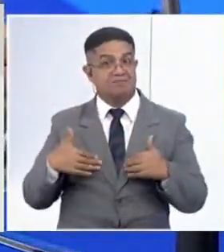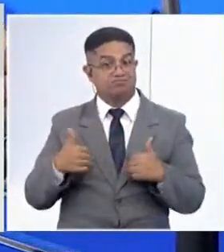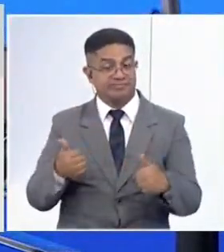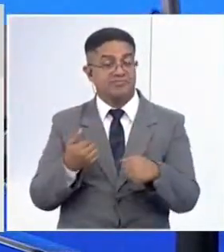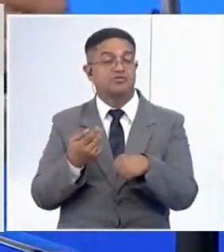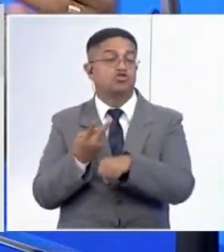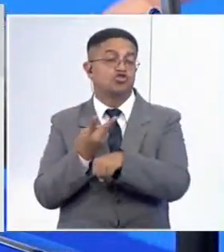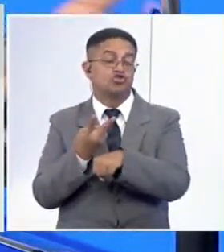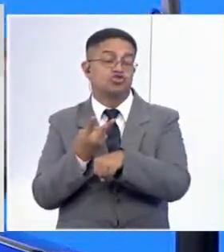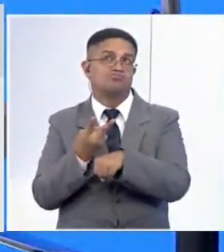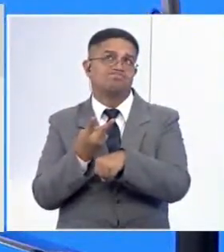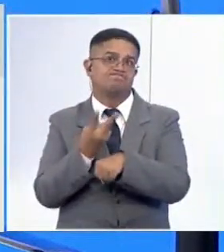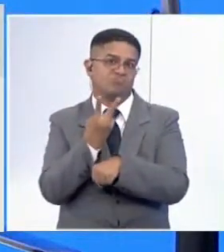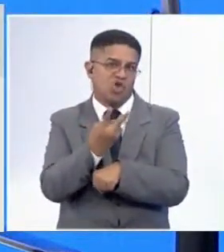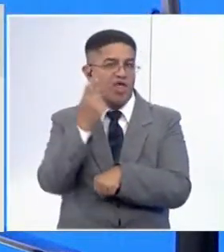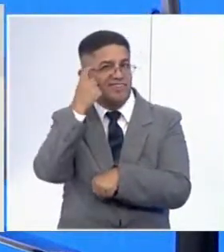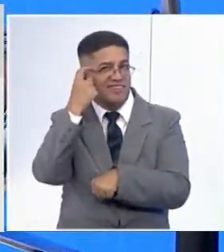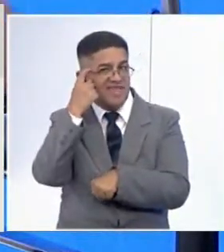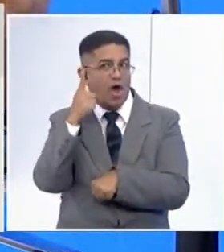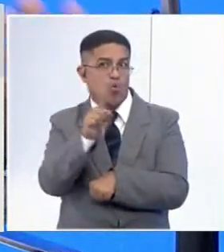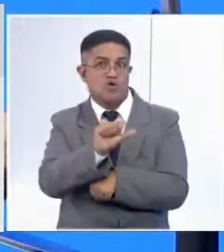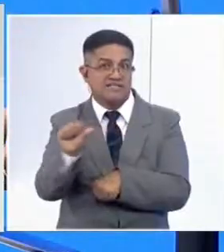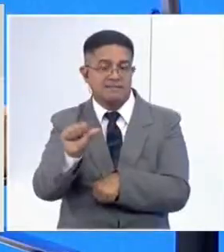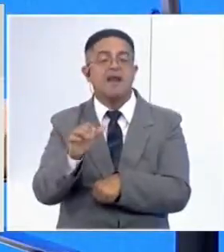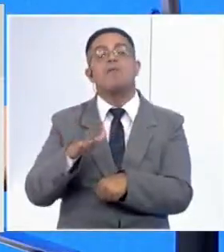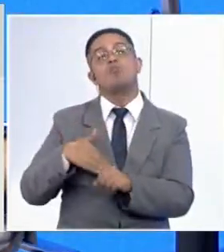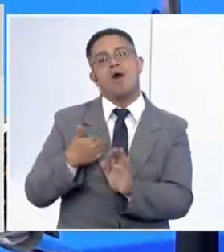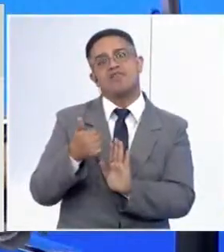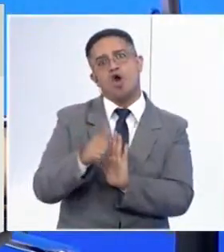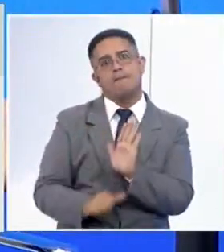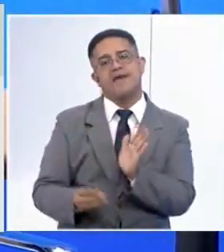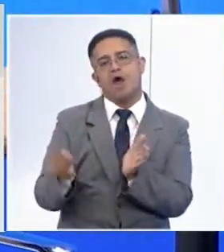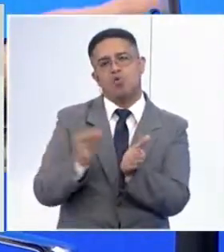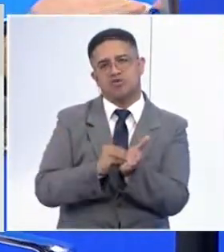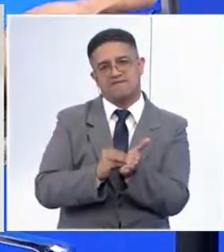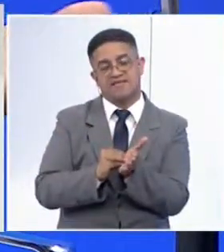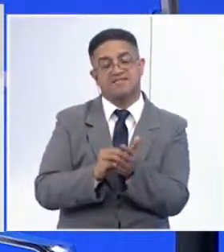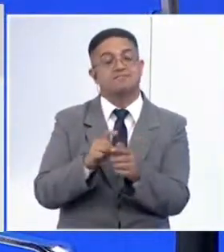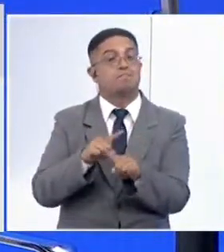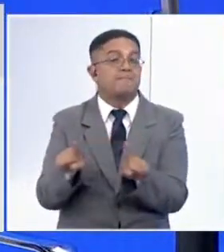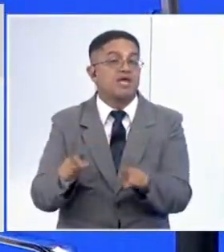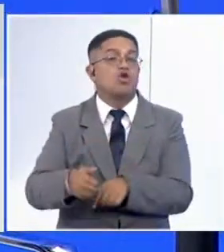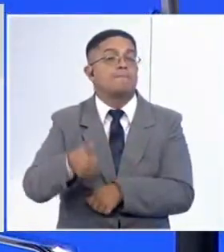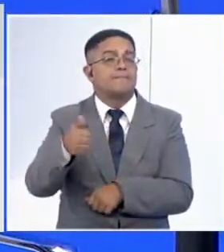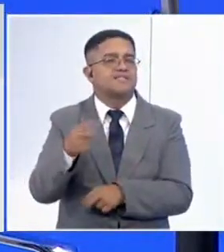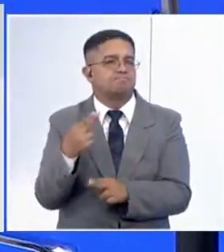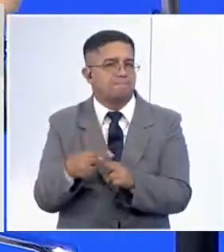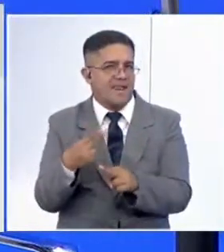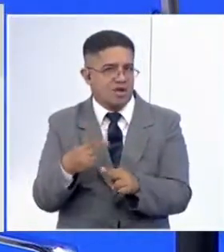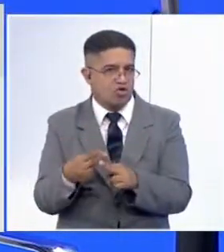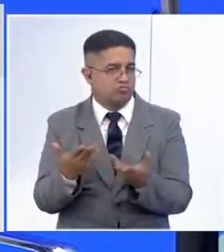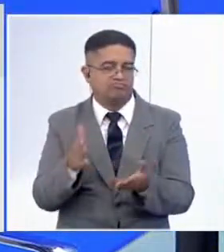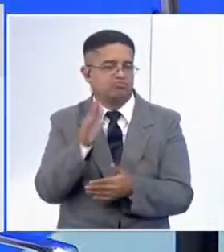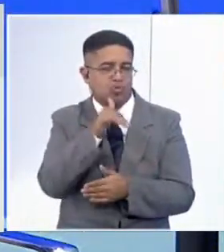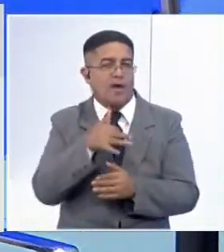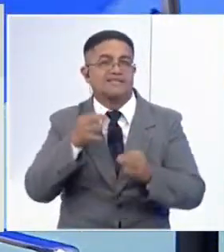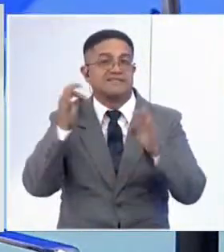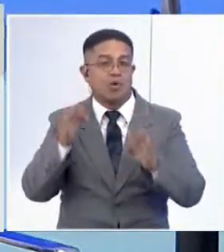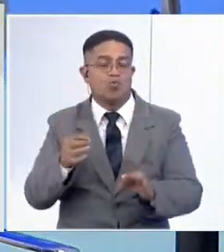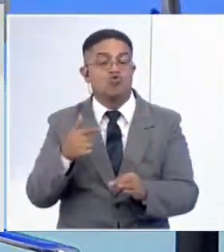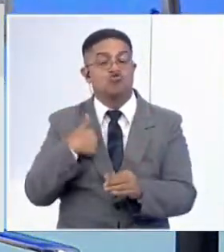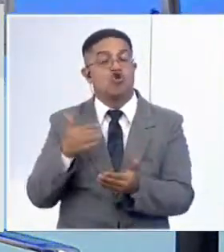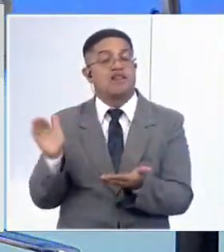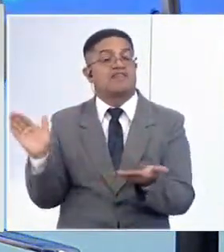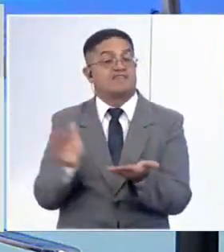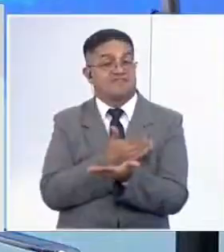horas, una semana, incluso puede esperar un poco más, se puede operar la vesícula. Pero ¿cuál sería el riesgo en este caso? Que no hay una garantía si yo te retiro